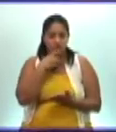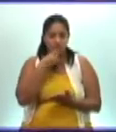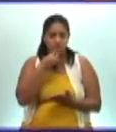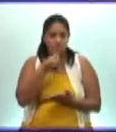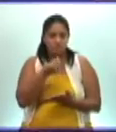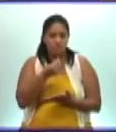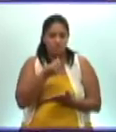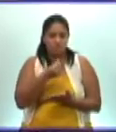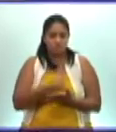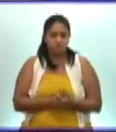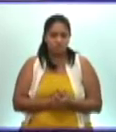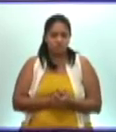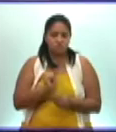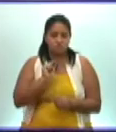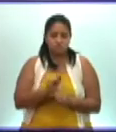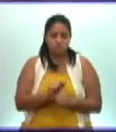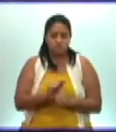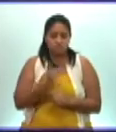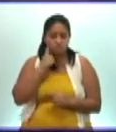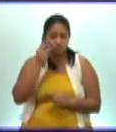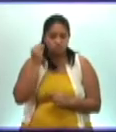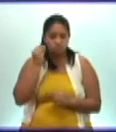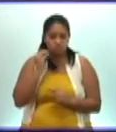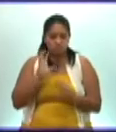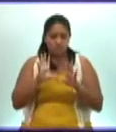él, sabes que el mundo no podría existir.